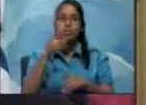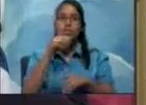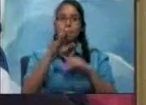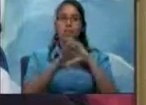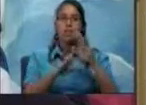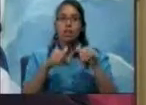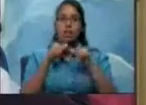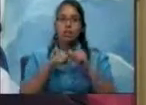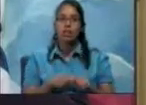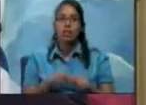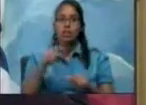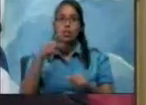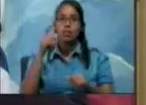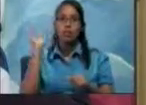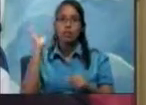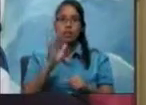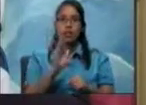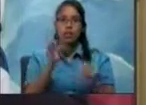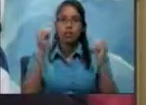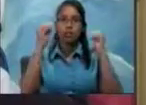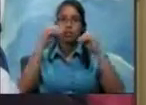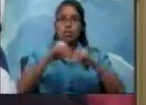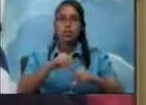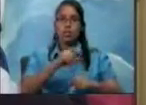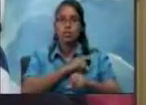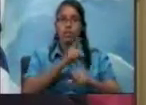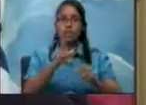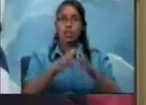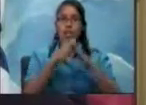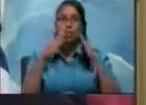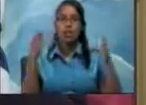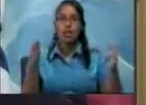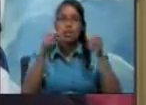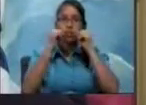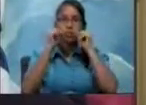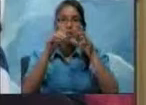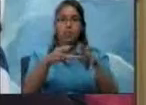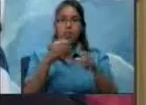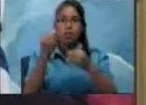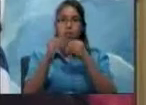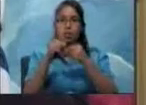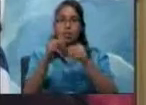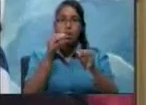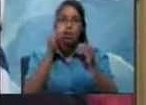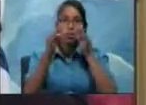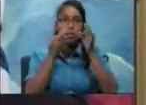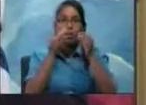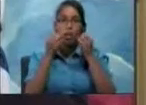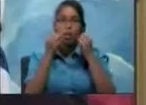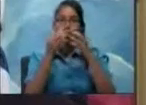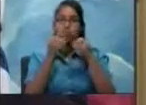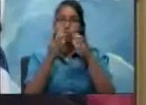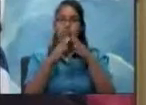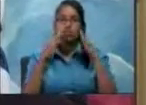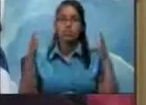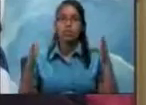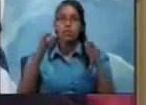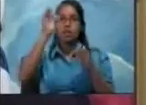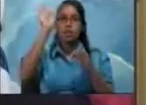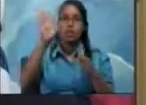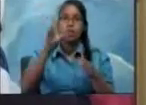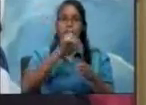Firme después que viene encargado de estas grandes bendiciones como lo explicaba muy ampliamente el pastor